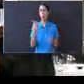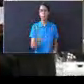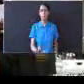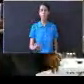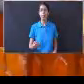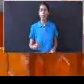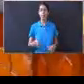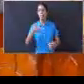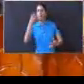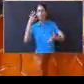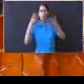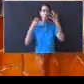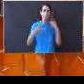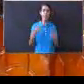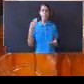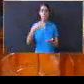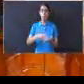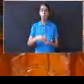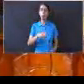Y el otro seis tratando de salir.